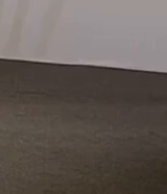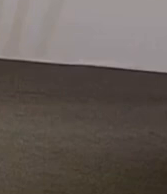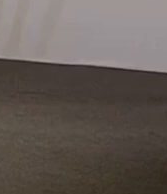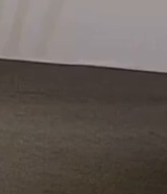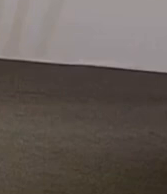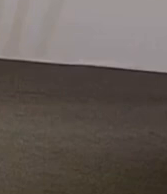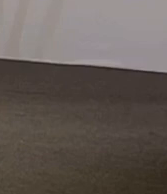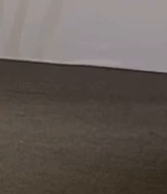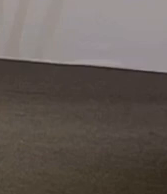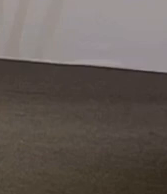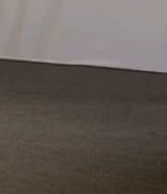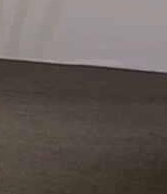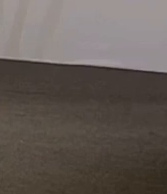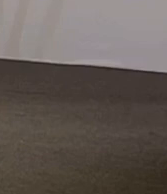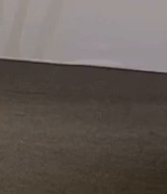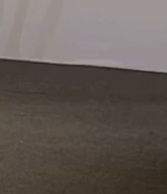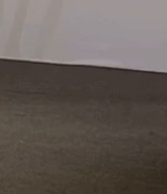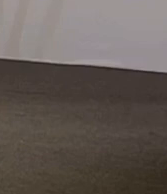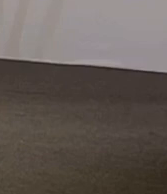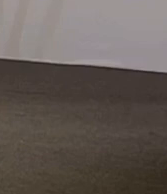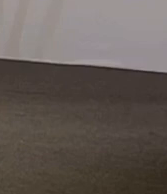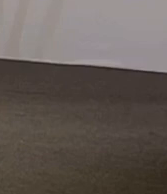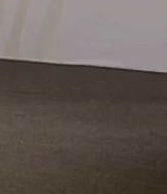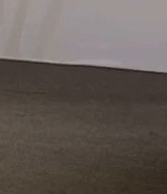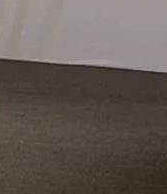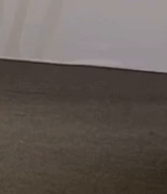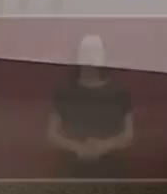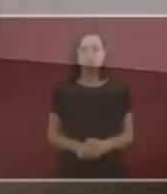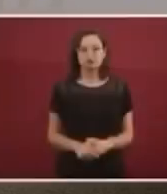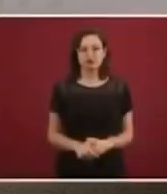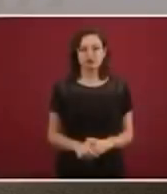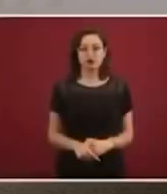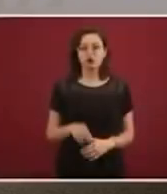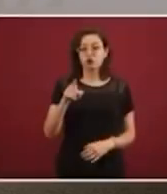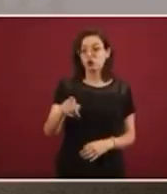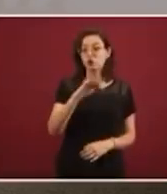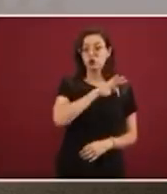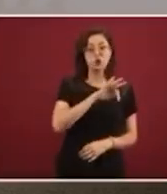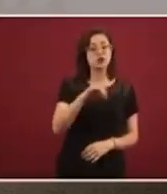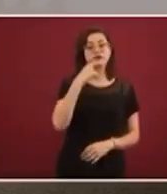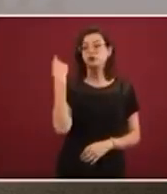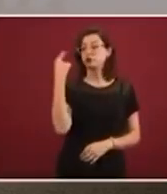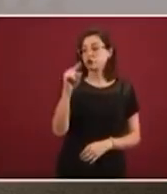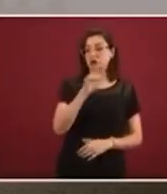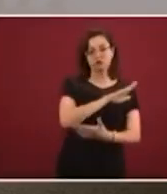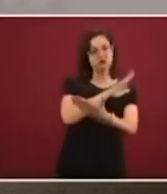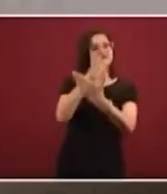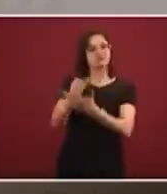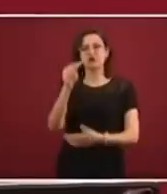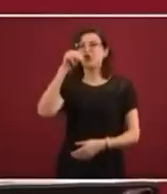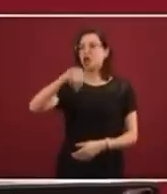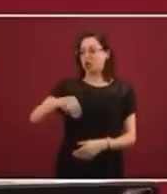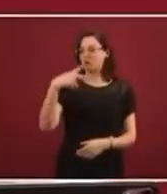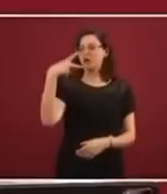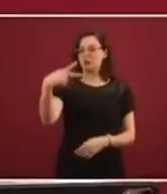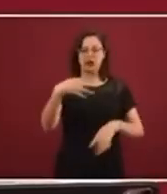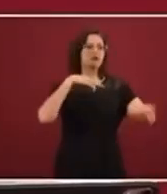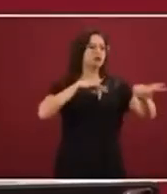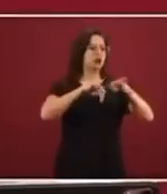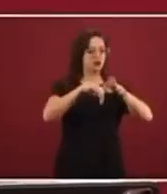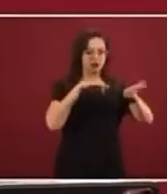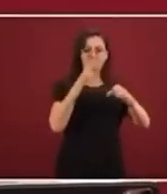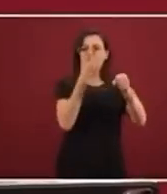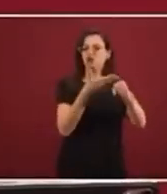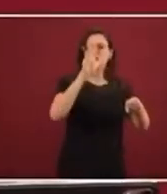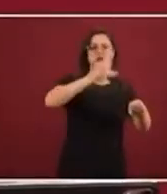una agresión por parte de otra, sea o no trabajador de la salud, tiene el derecho de acudir a hacer